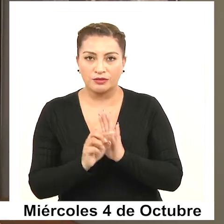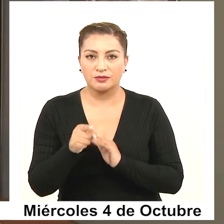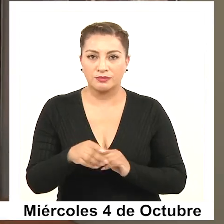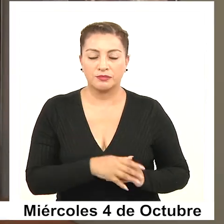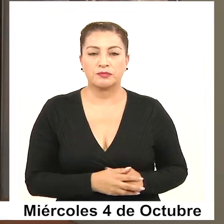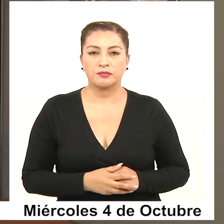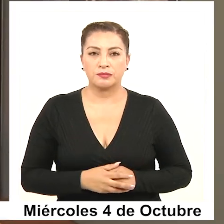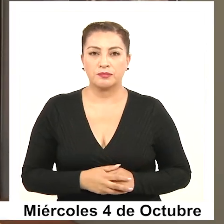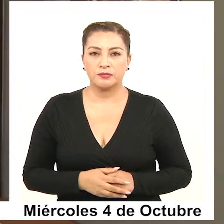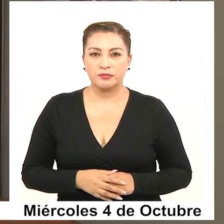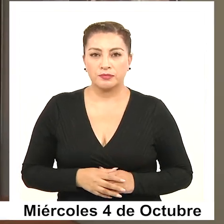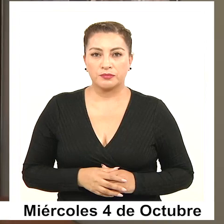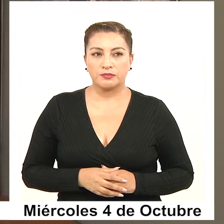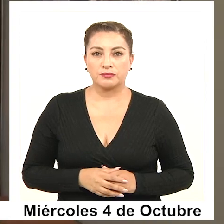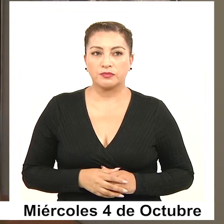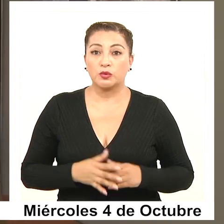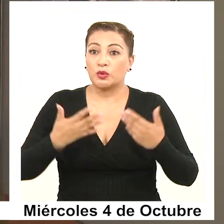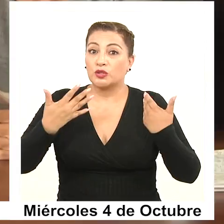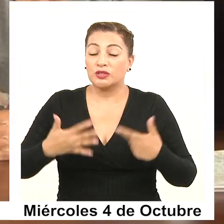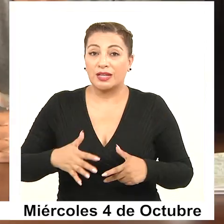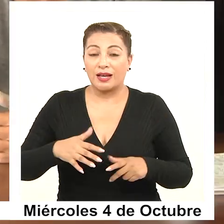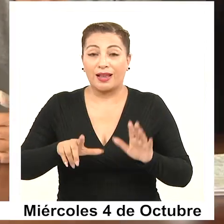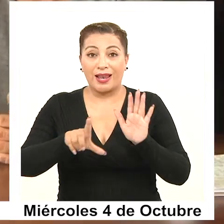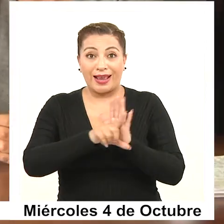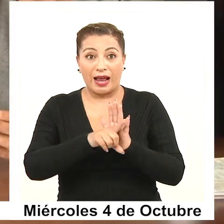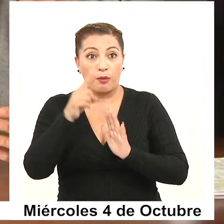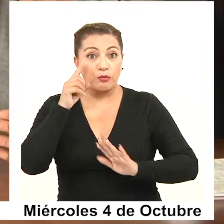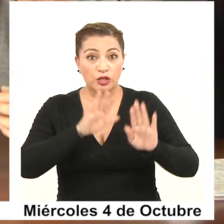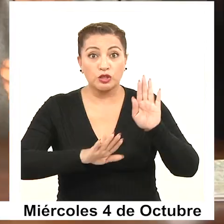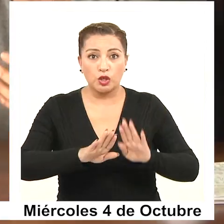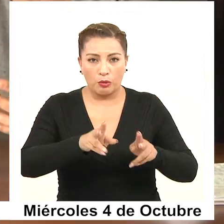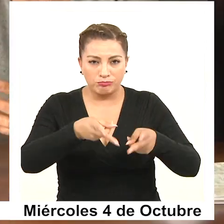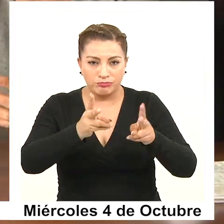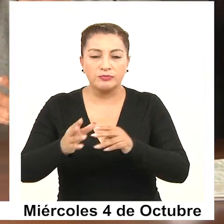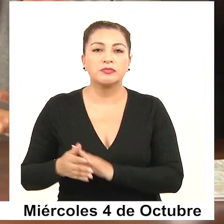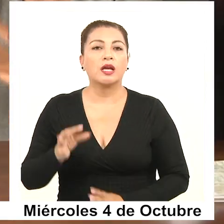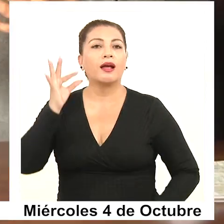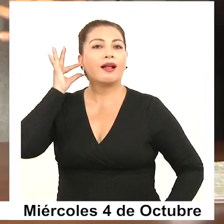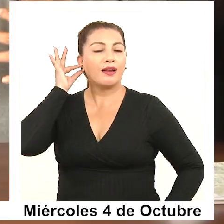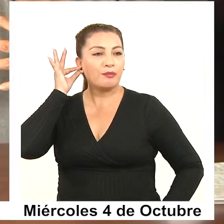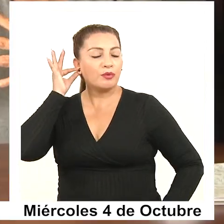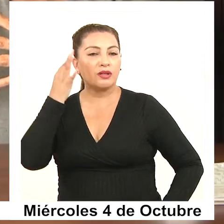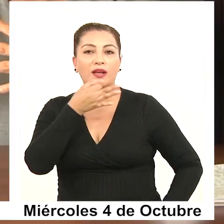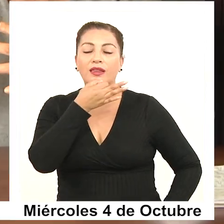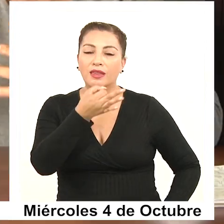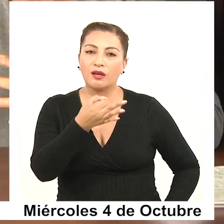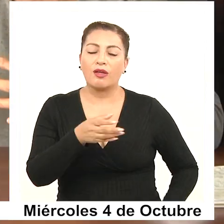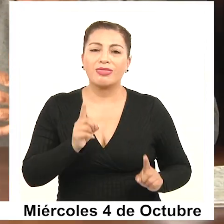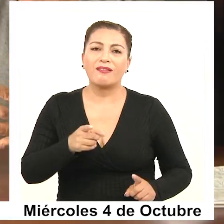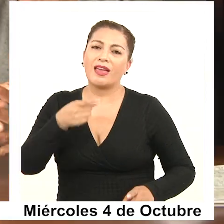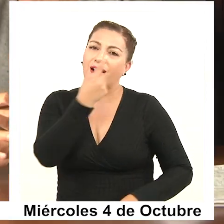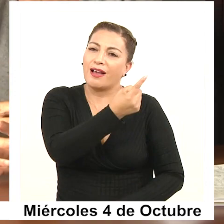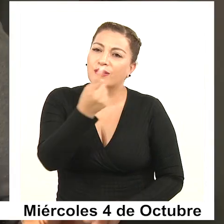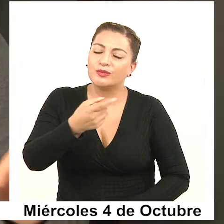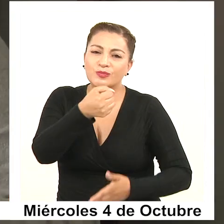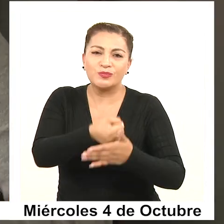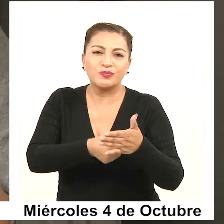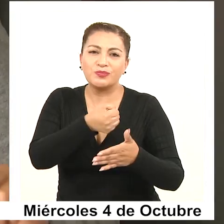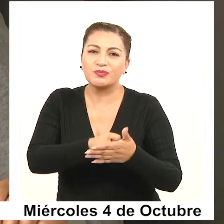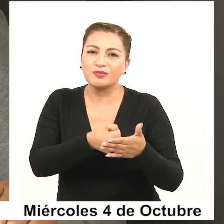una medida de protección legal. Raquel Pinto formuló un llamado a perseverar en esta